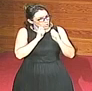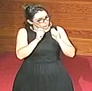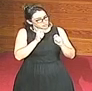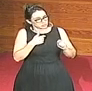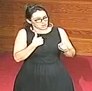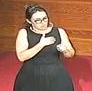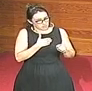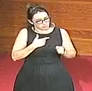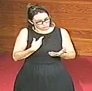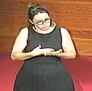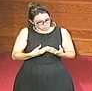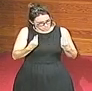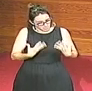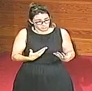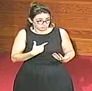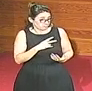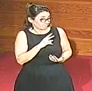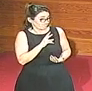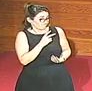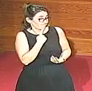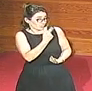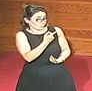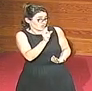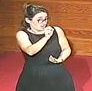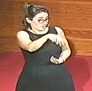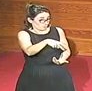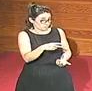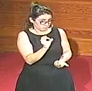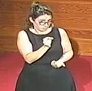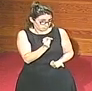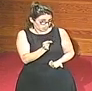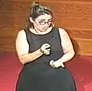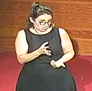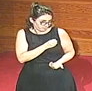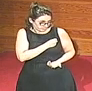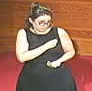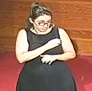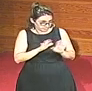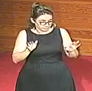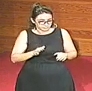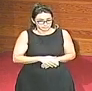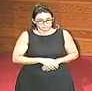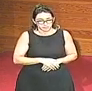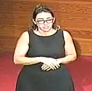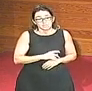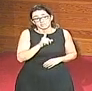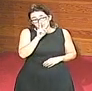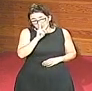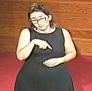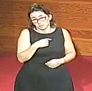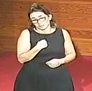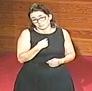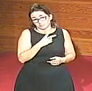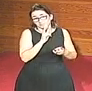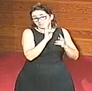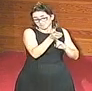la información, es que te doy totalmente la razón, es pasmoso. Y luego también te voy a decir que